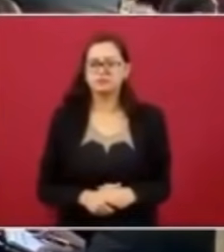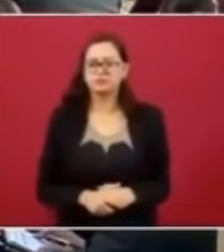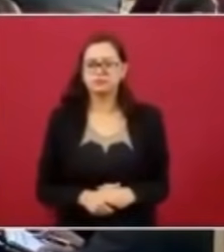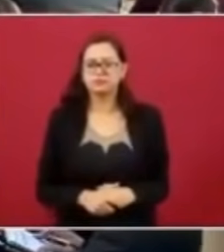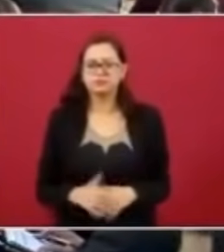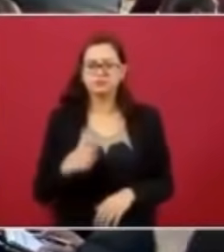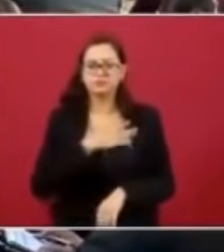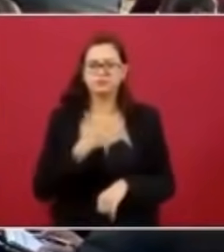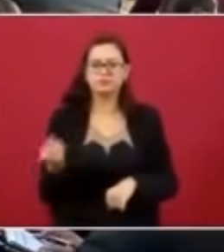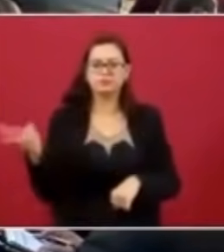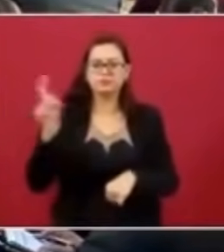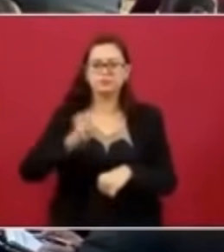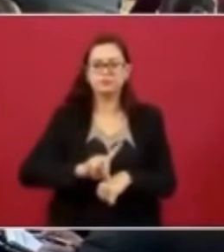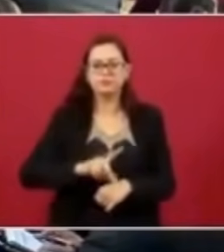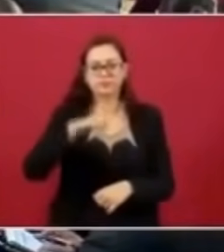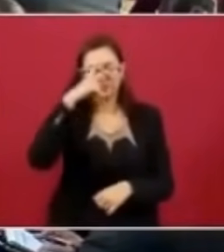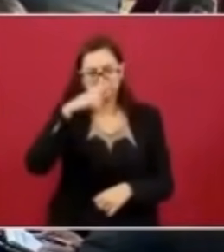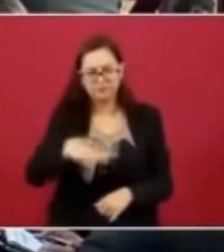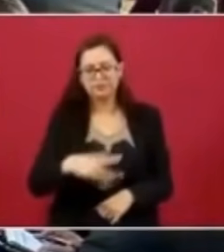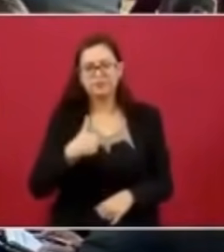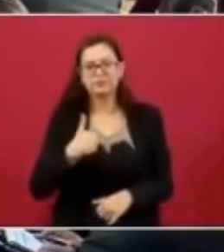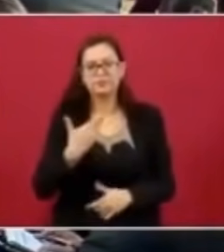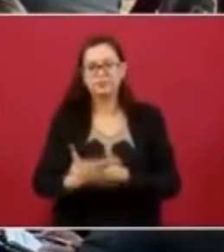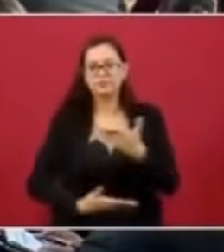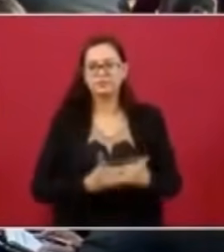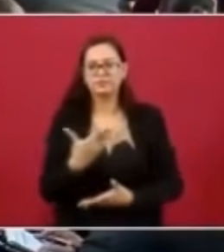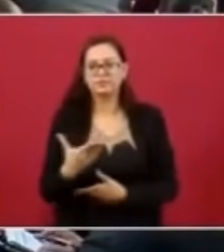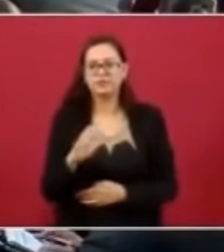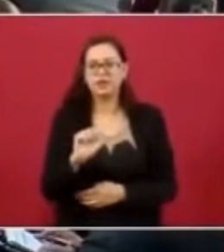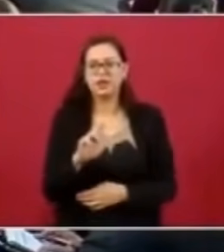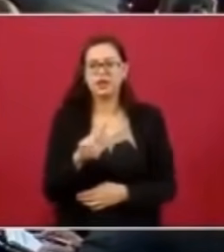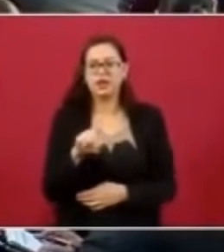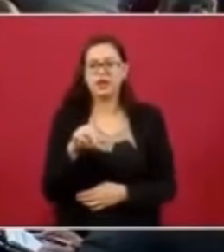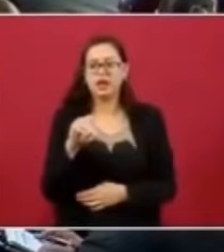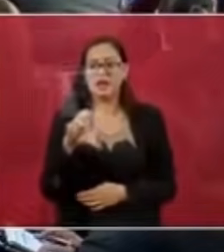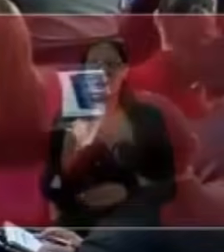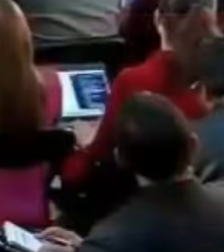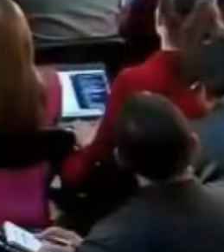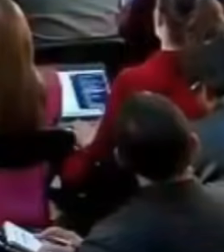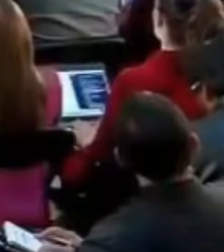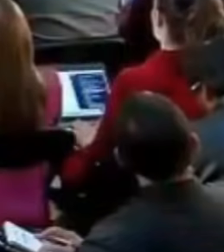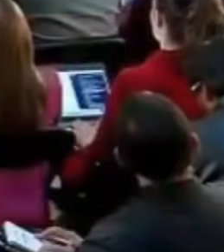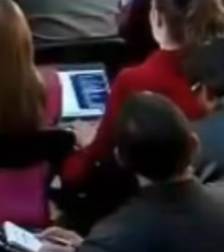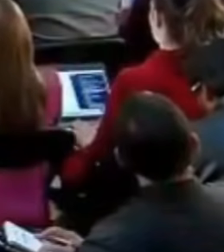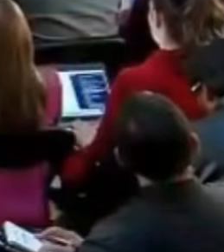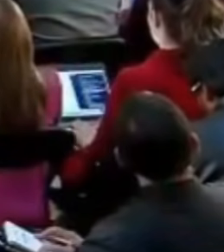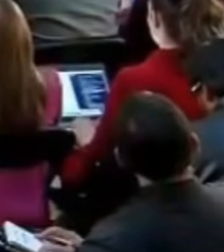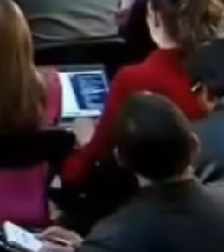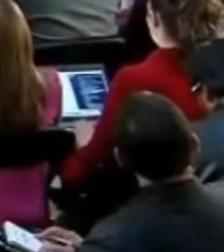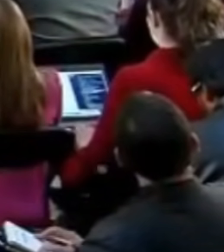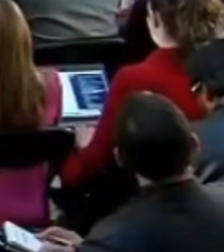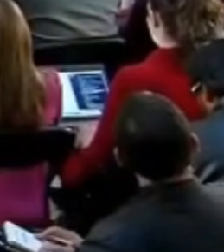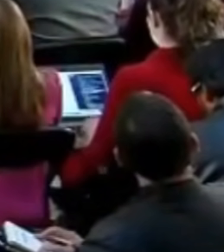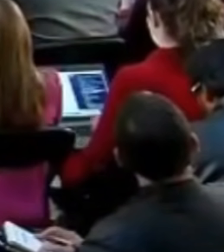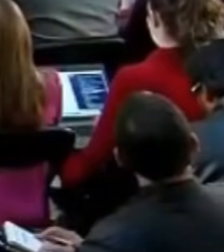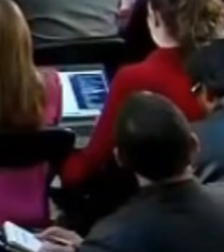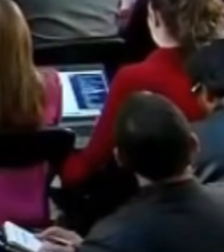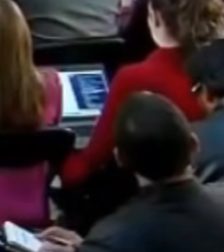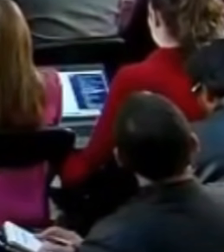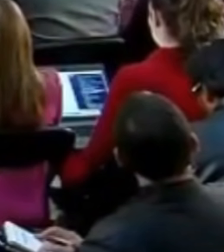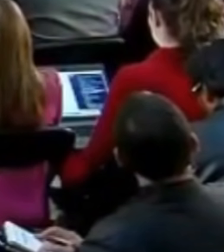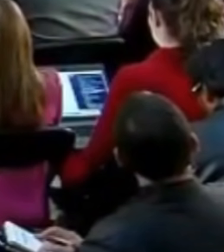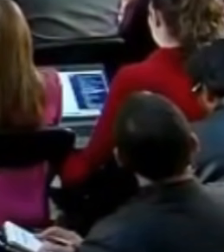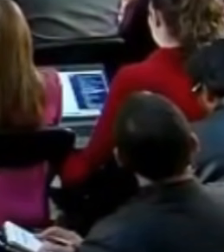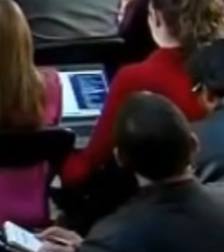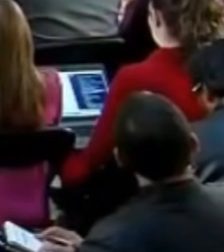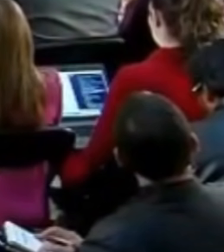Buenos días, presidente de México, su servidor Carlos Pozos, Líderes Mexicanos y Petróleo y Energía. Presidente, a unas horas de conmemorarse el